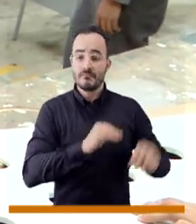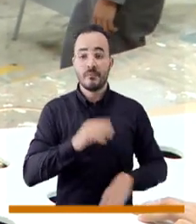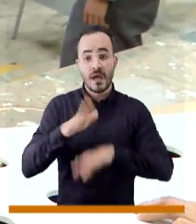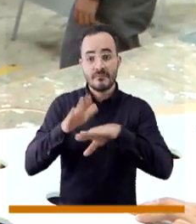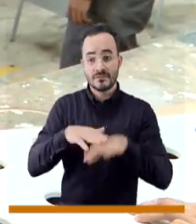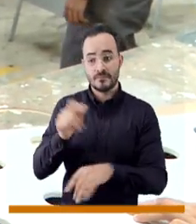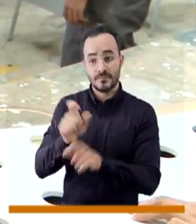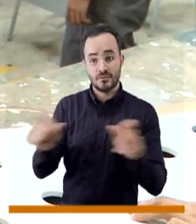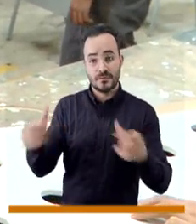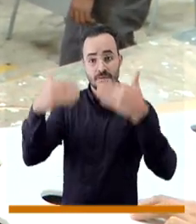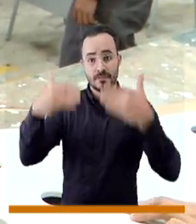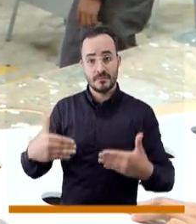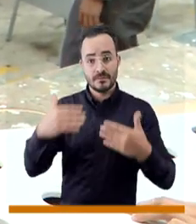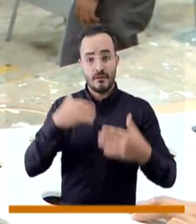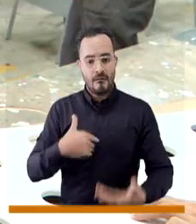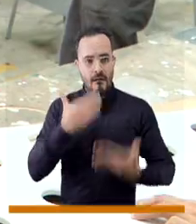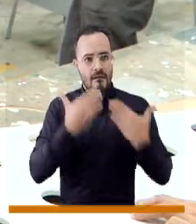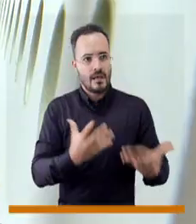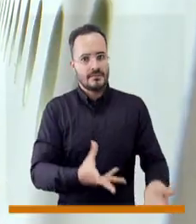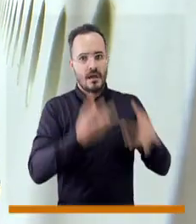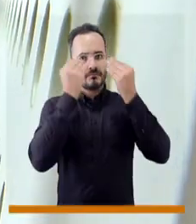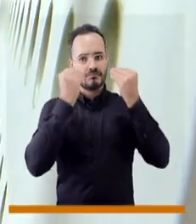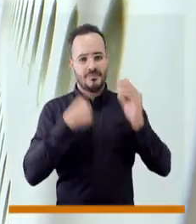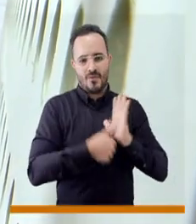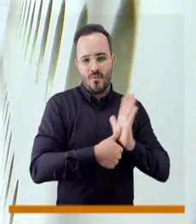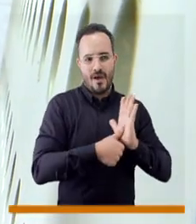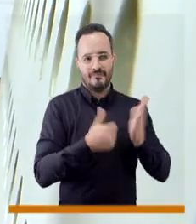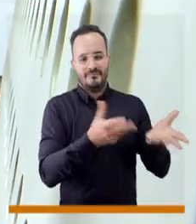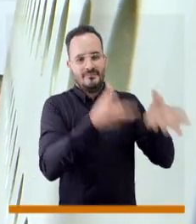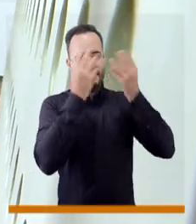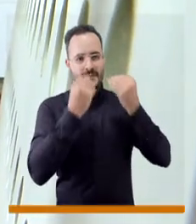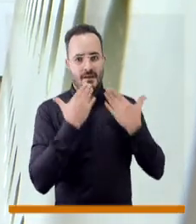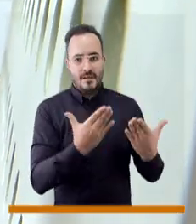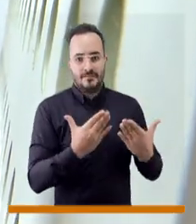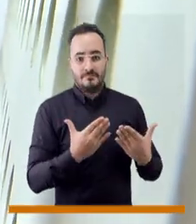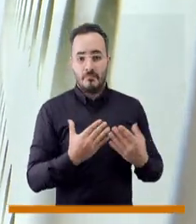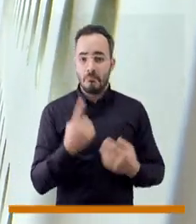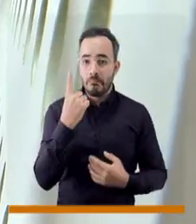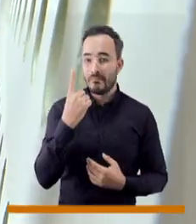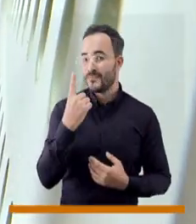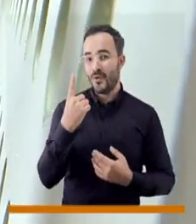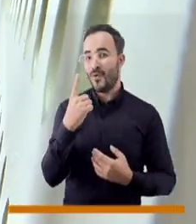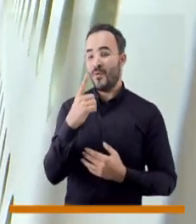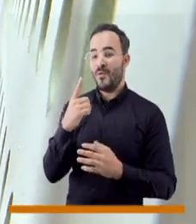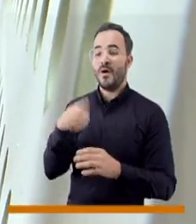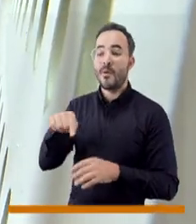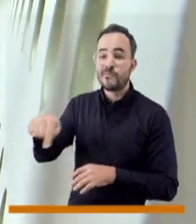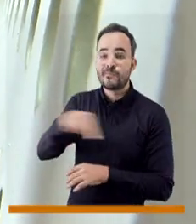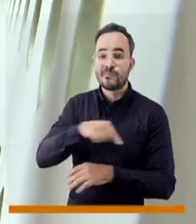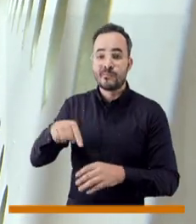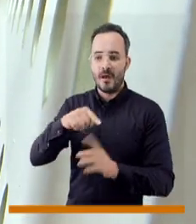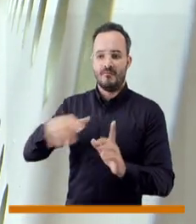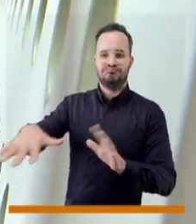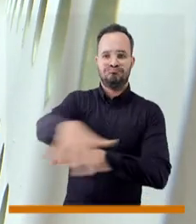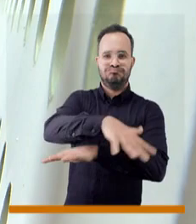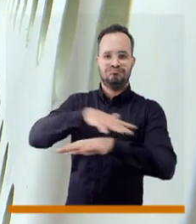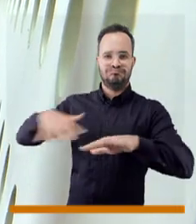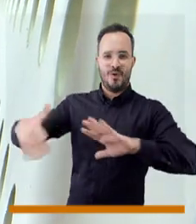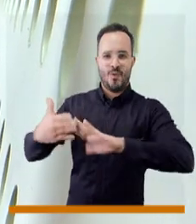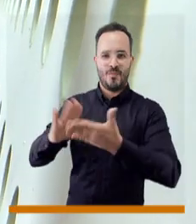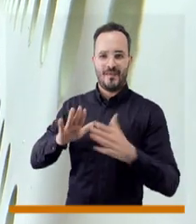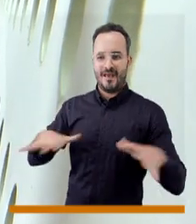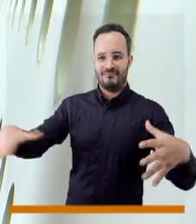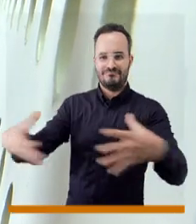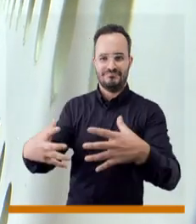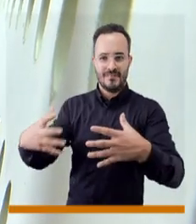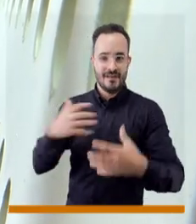chicos con discapacidad los que se benefician de los docentes de la UAI, sino que son también todo el entorno escolar que se benefician si los maestros